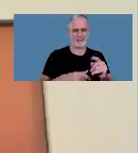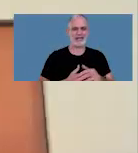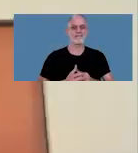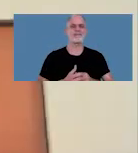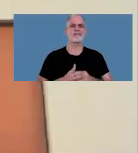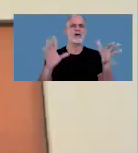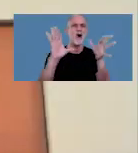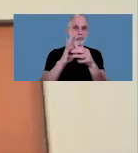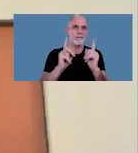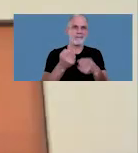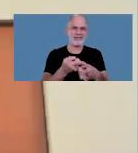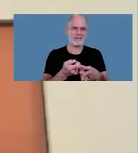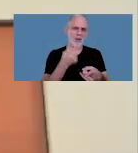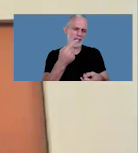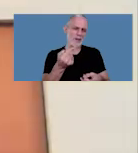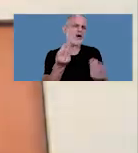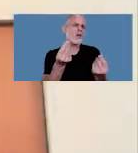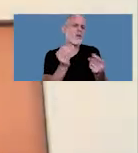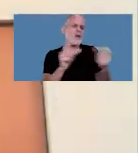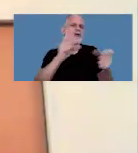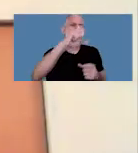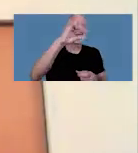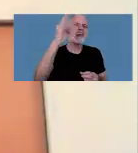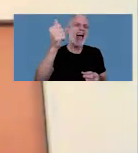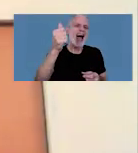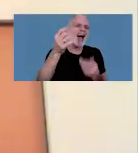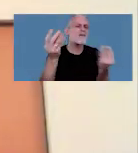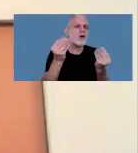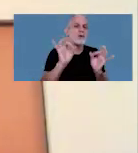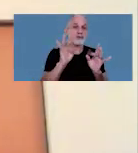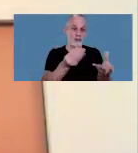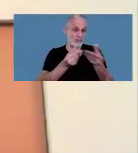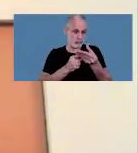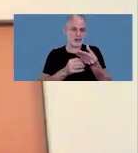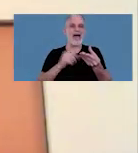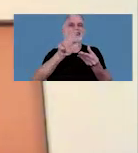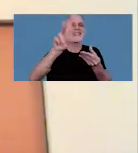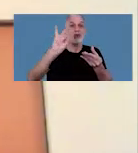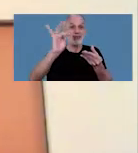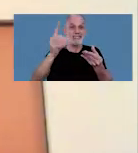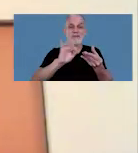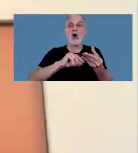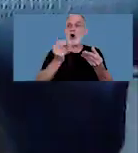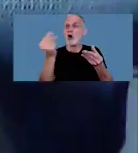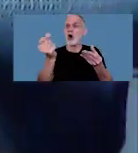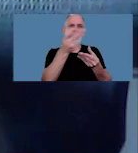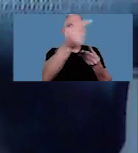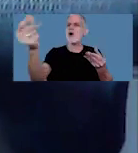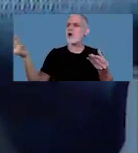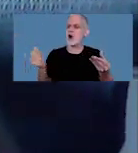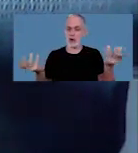Relacionado con esto, ¿no? ¿Cómo debo evaluar los CDR? ¿Solo es tenencia al 31/12 o si compro en varios meses del